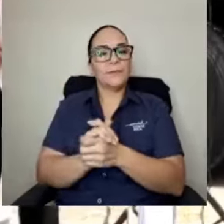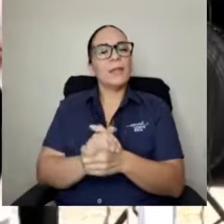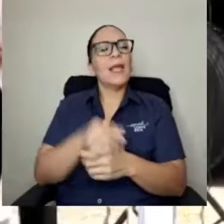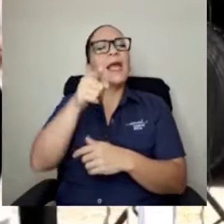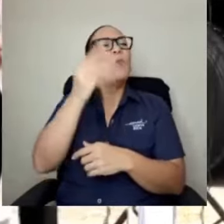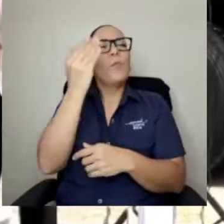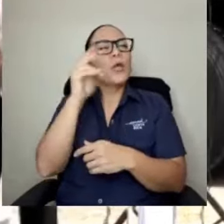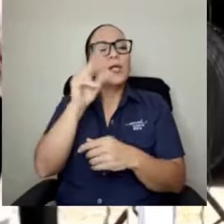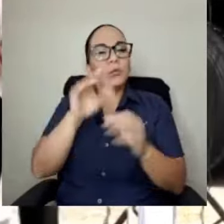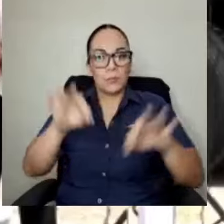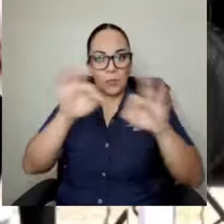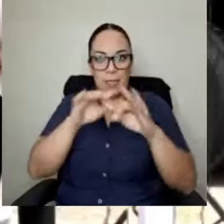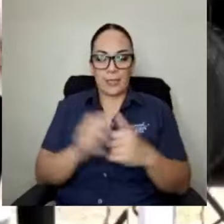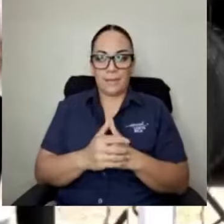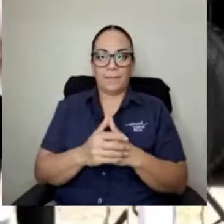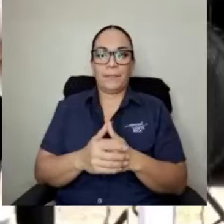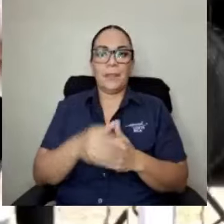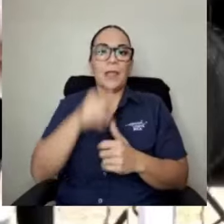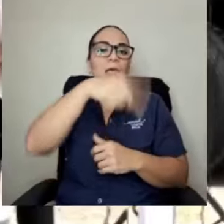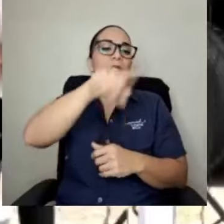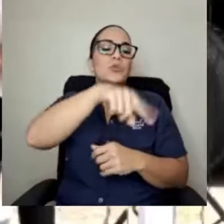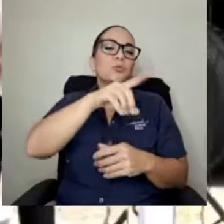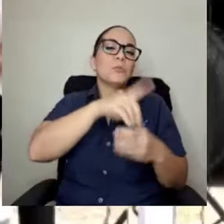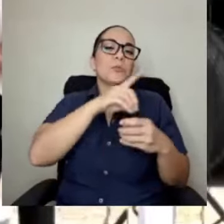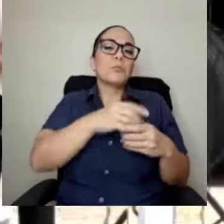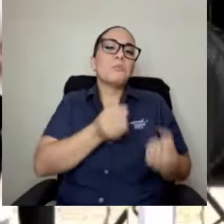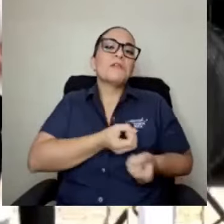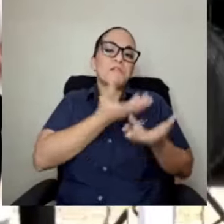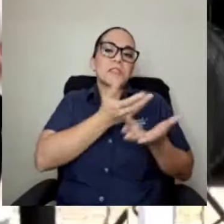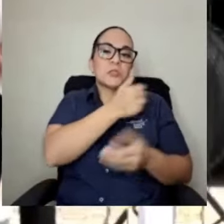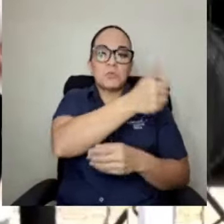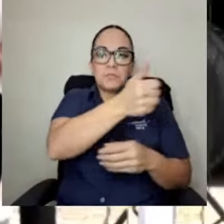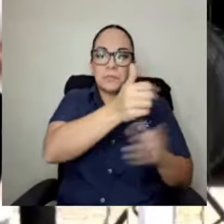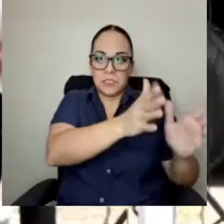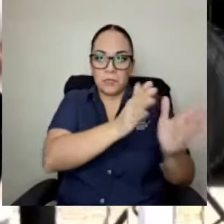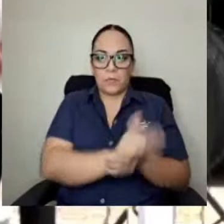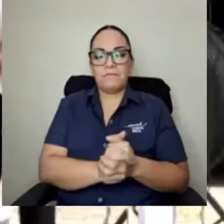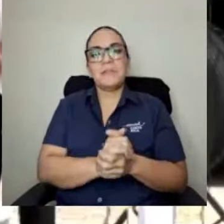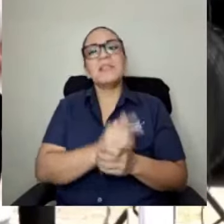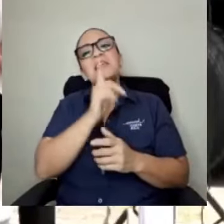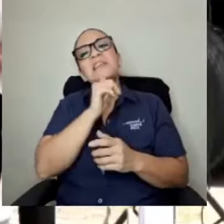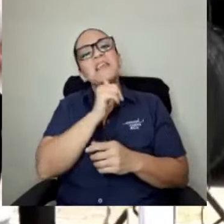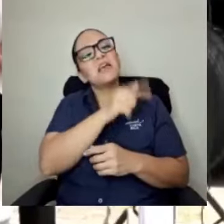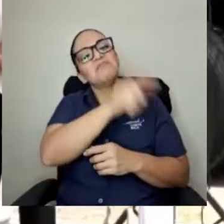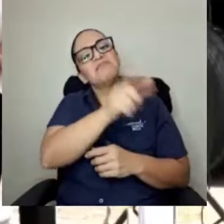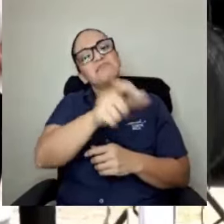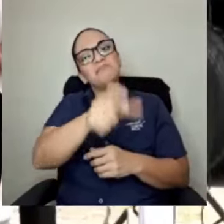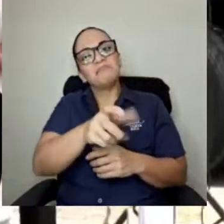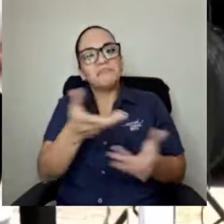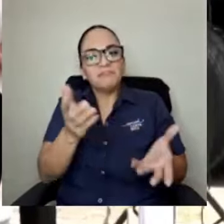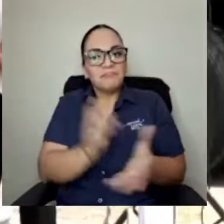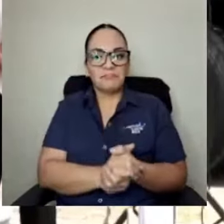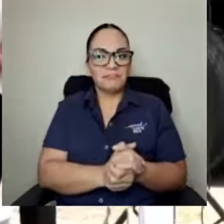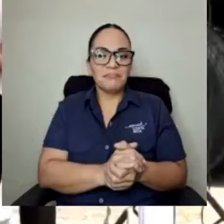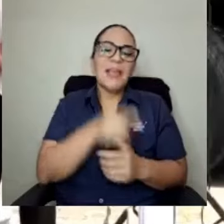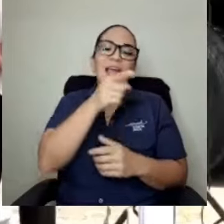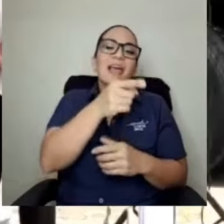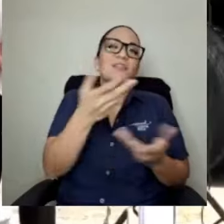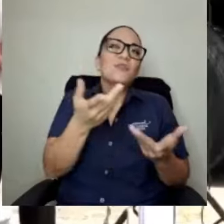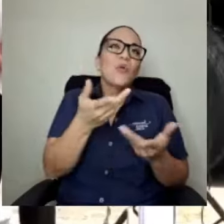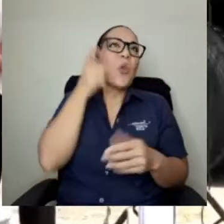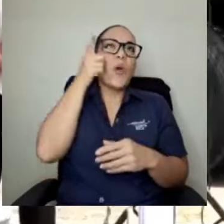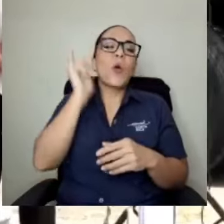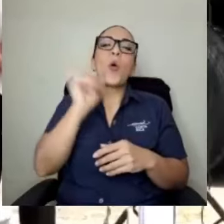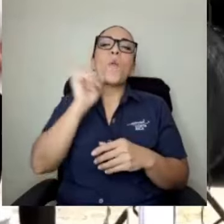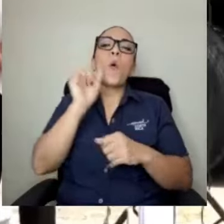Primero, porque es una manifestación. Segundo, ¿de quién viene? Esto es una sacada de clavo,